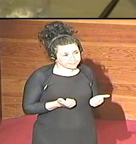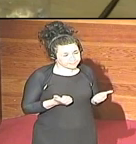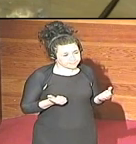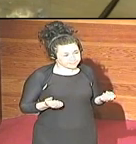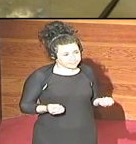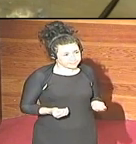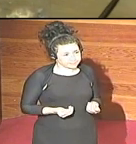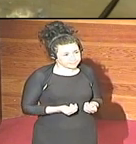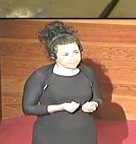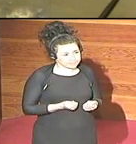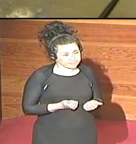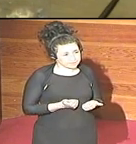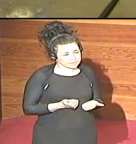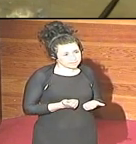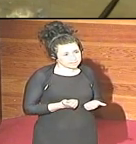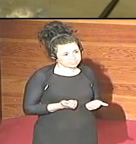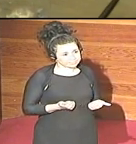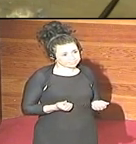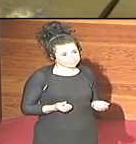y la capacidad